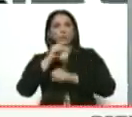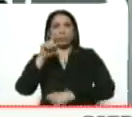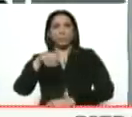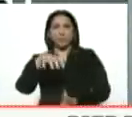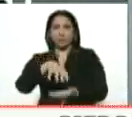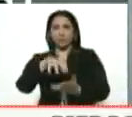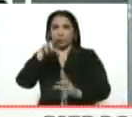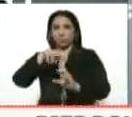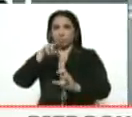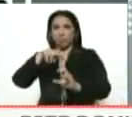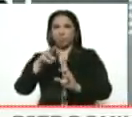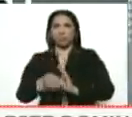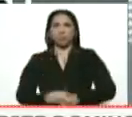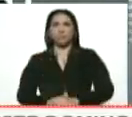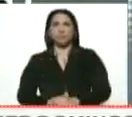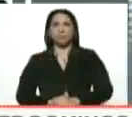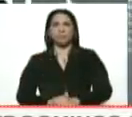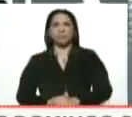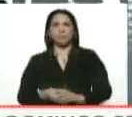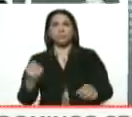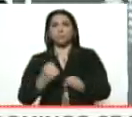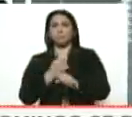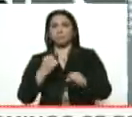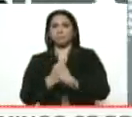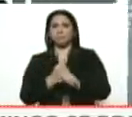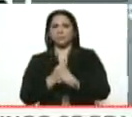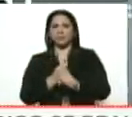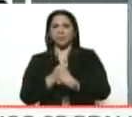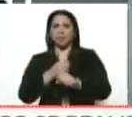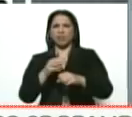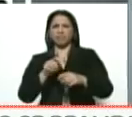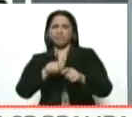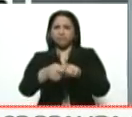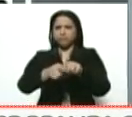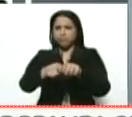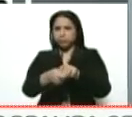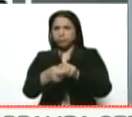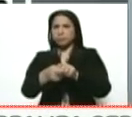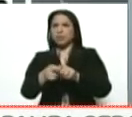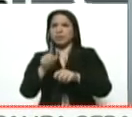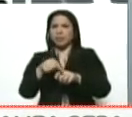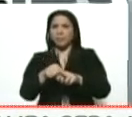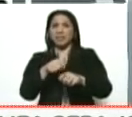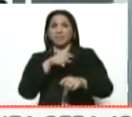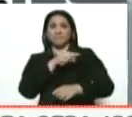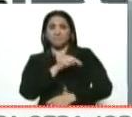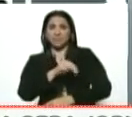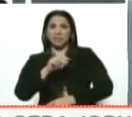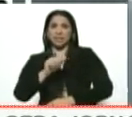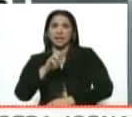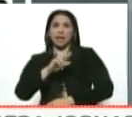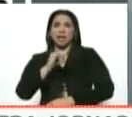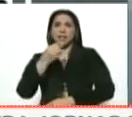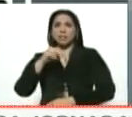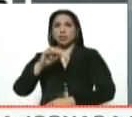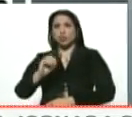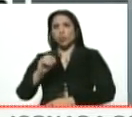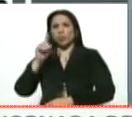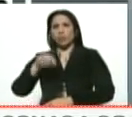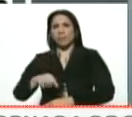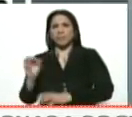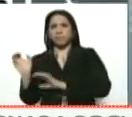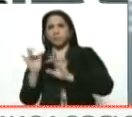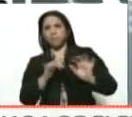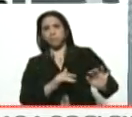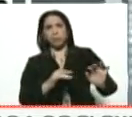estado Táchira, de oficio cerrajero, procedente de Nariño y Piales, en Colombia.